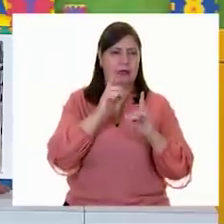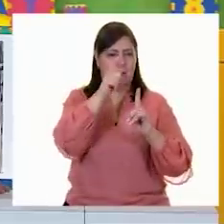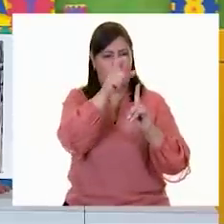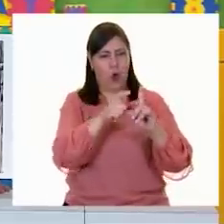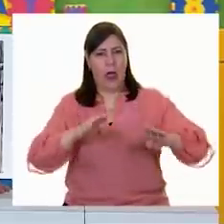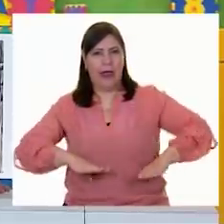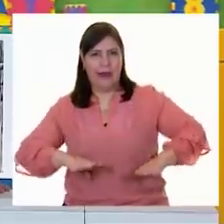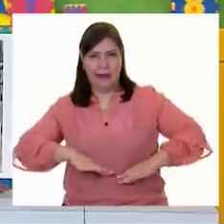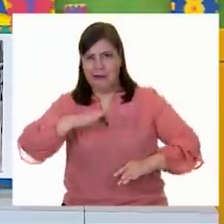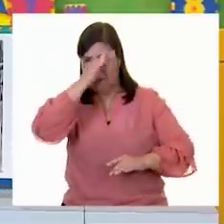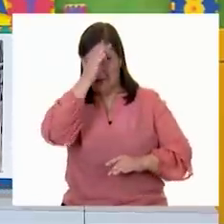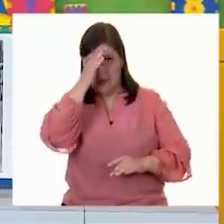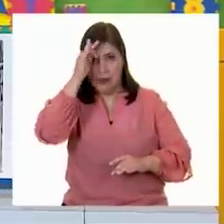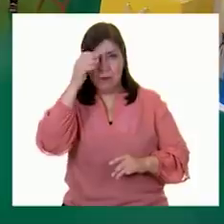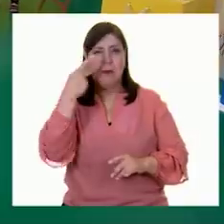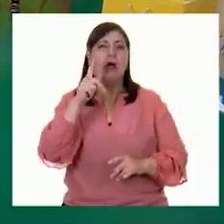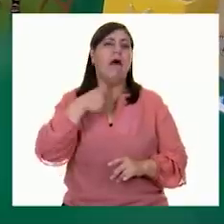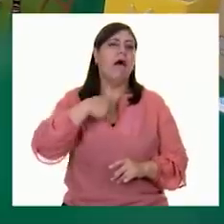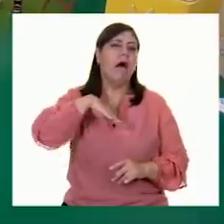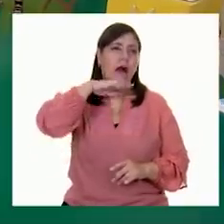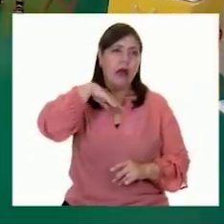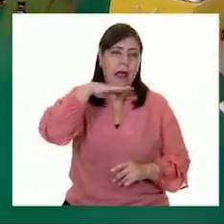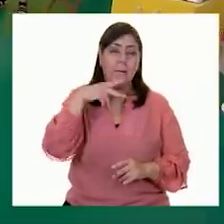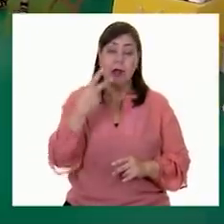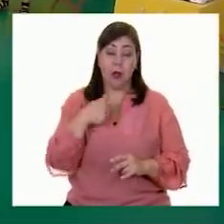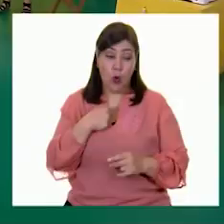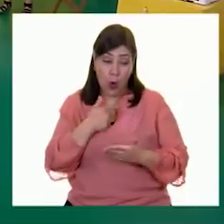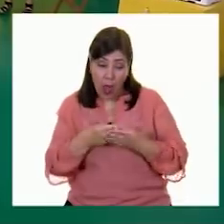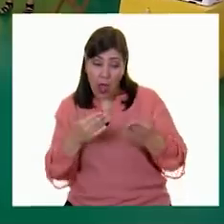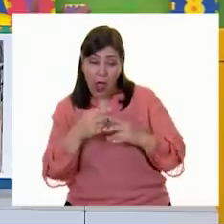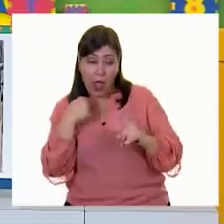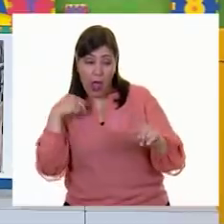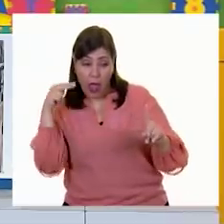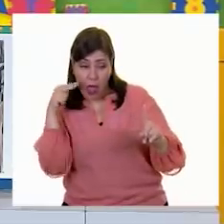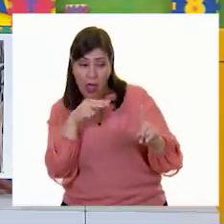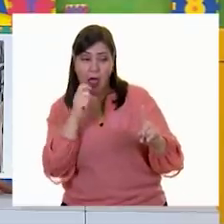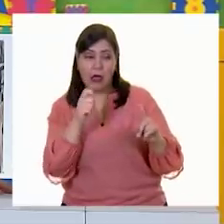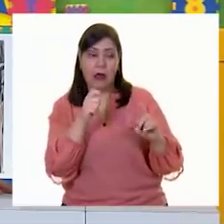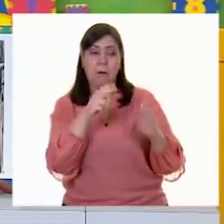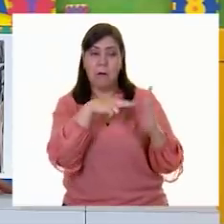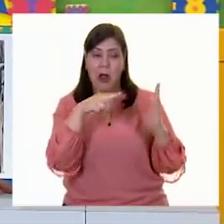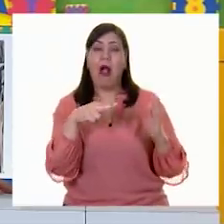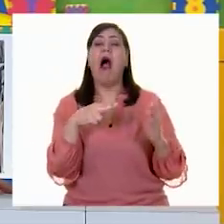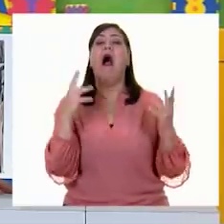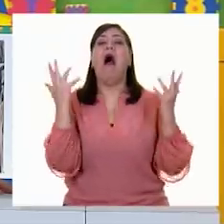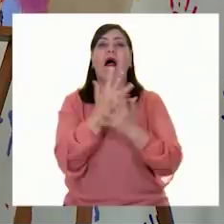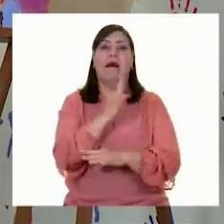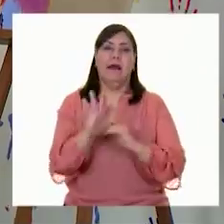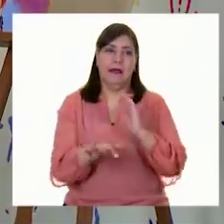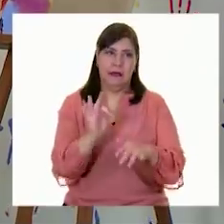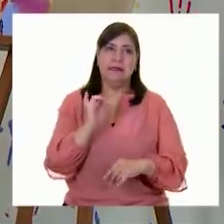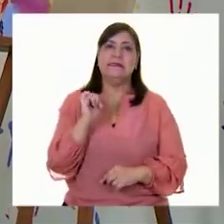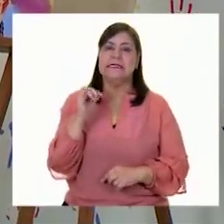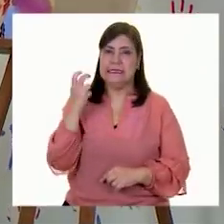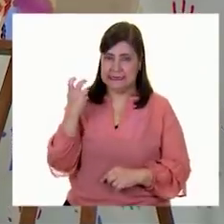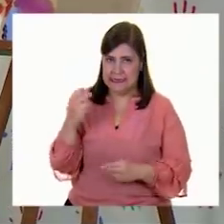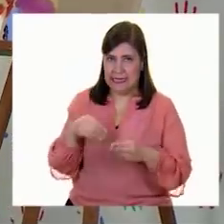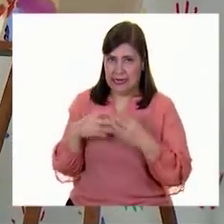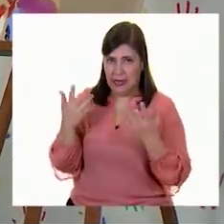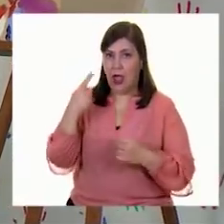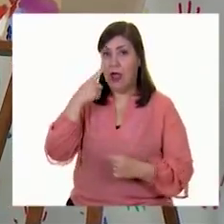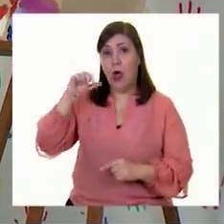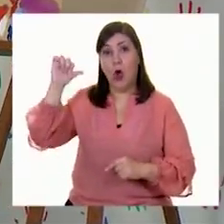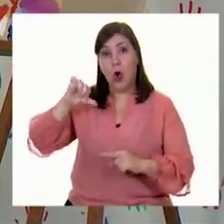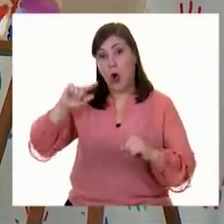Y justamente ahora que estoy observando sus pinturas, pues como que todo tiene sentido. Claro. De hecho, el día de